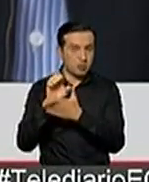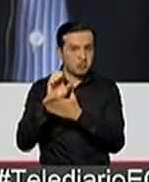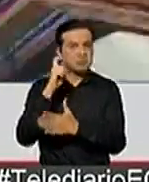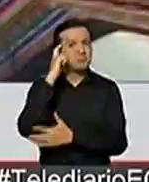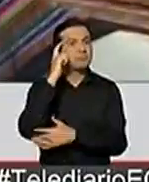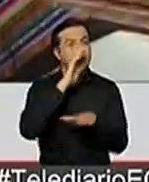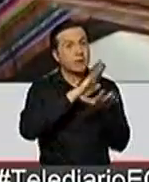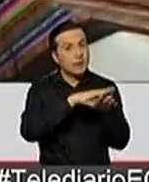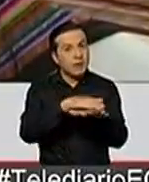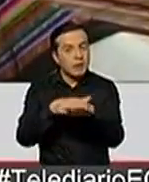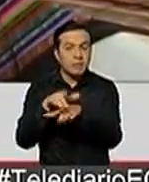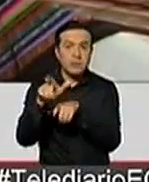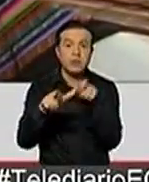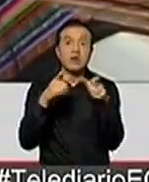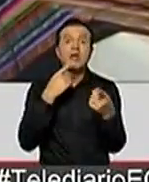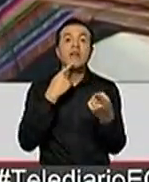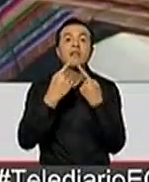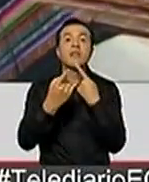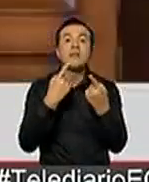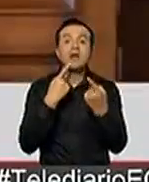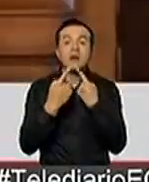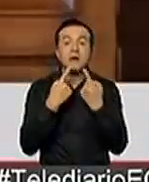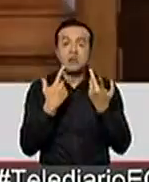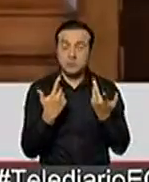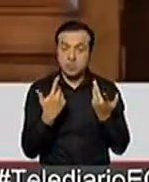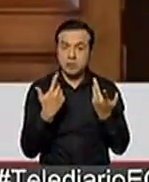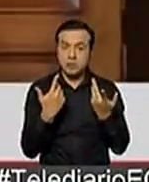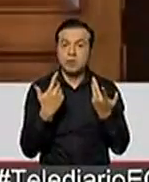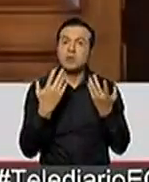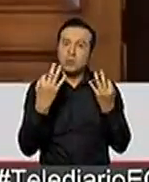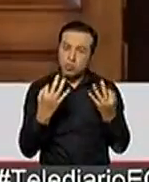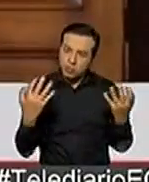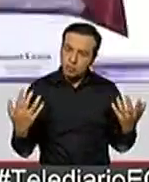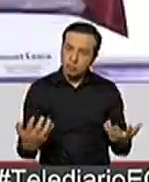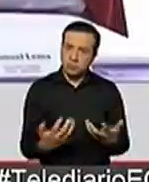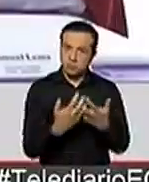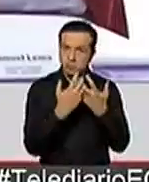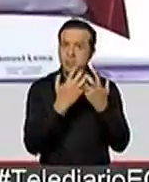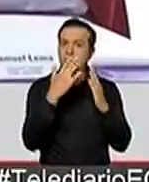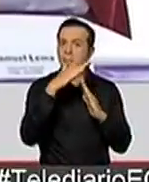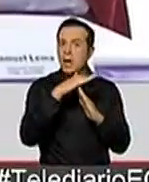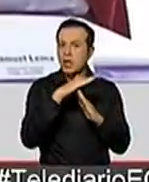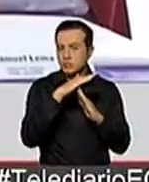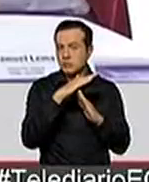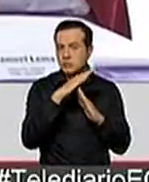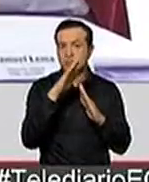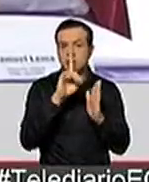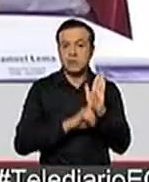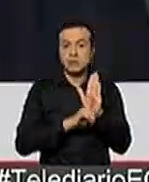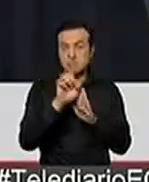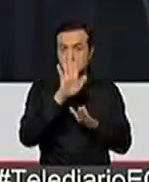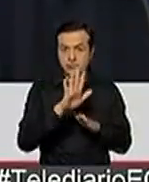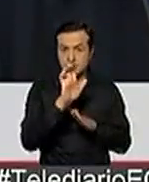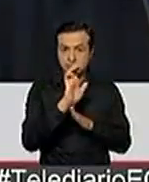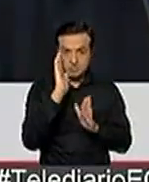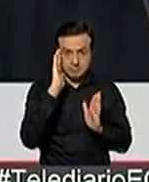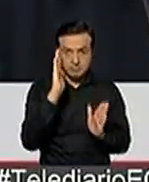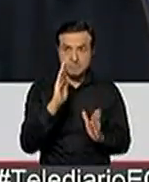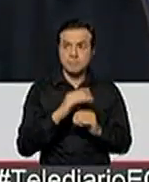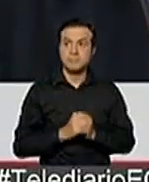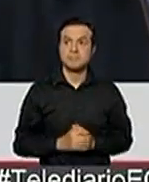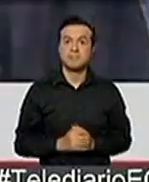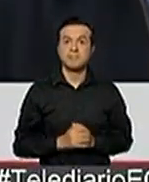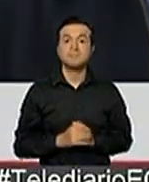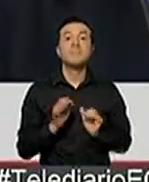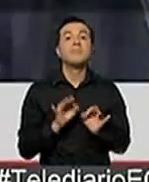llamado para fortalecer el diálogo como mecanismo para restablecer la paz social y el desarrollo en el país. Sobre todo llamamos